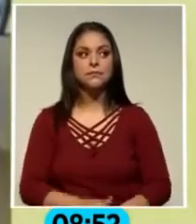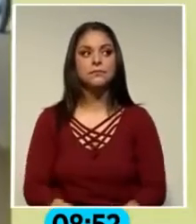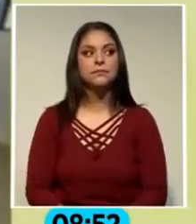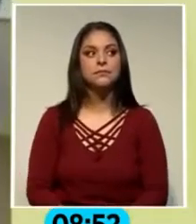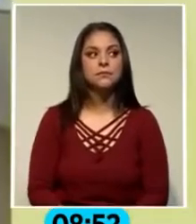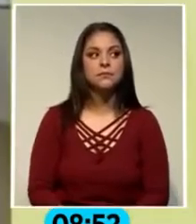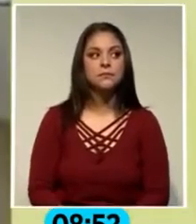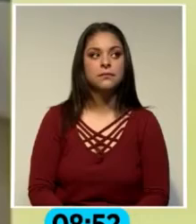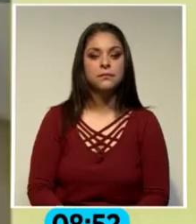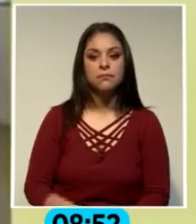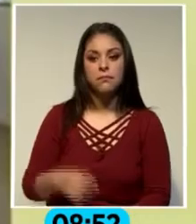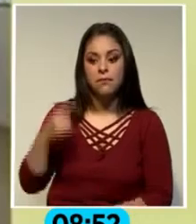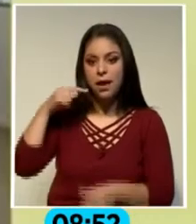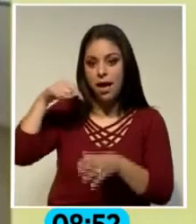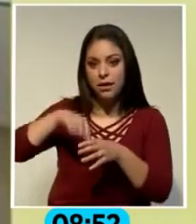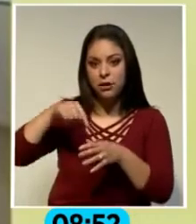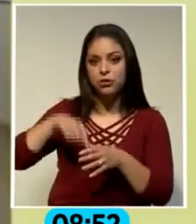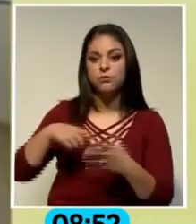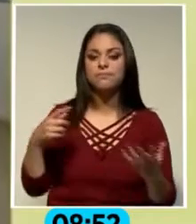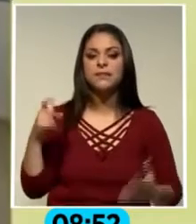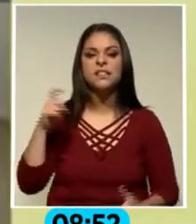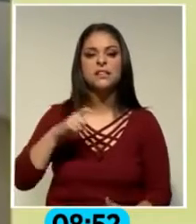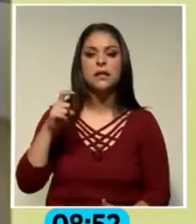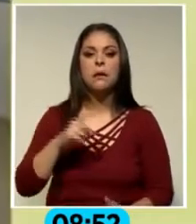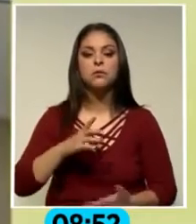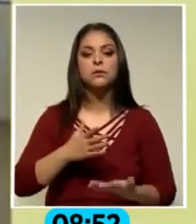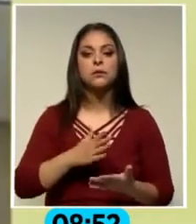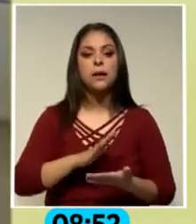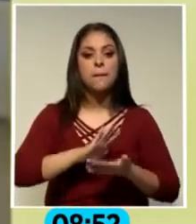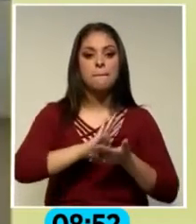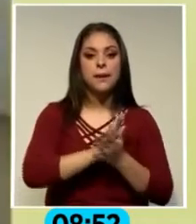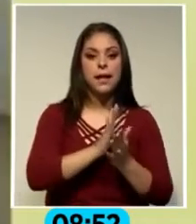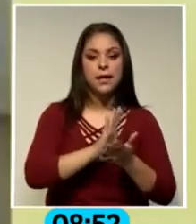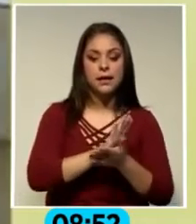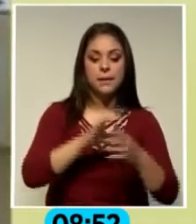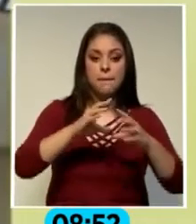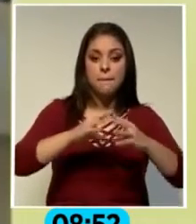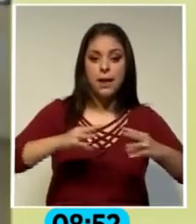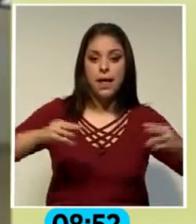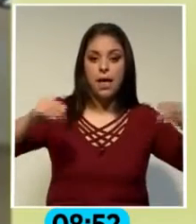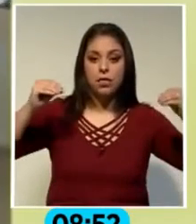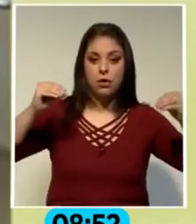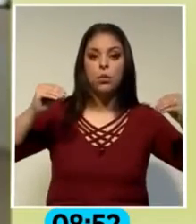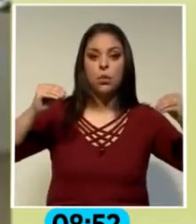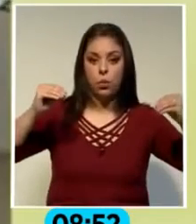Para el relleno vamos a ocupar plátano maduro cocinado,